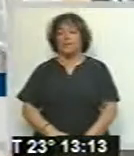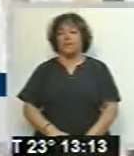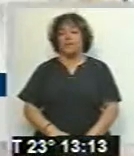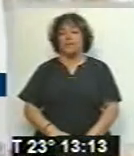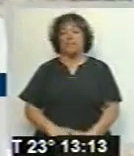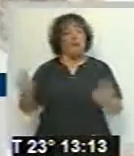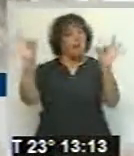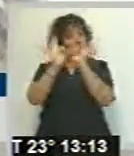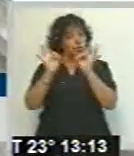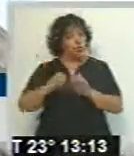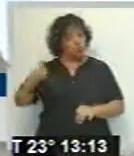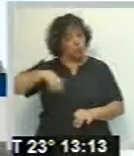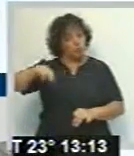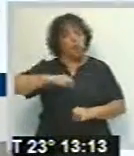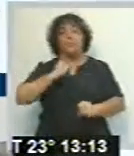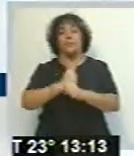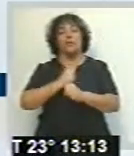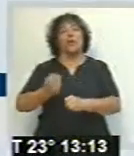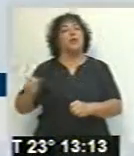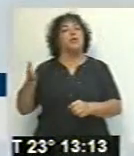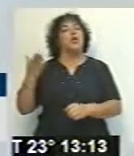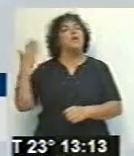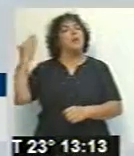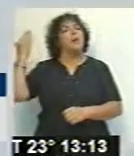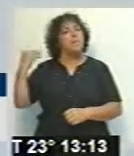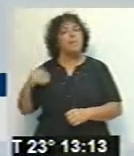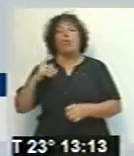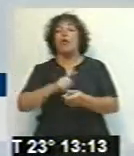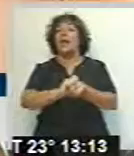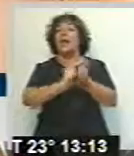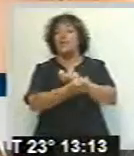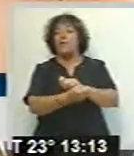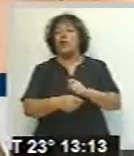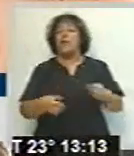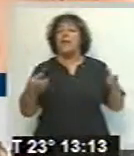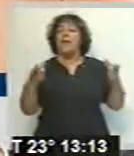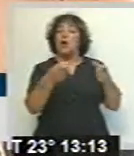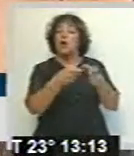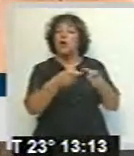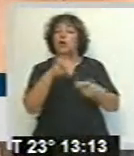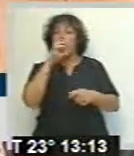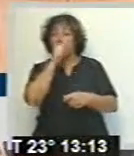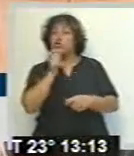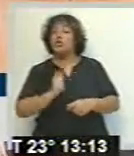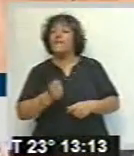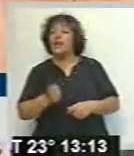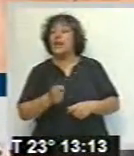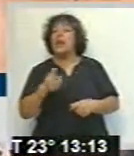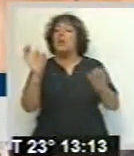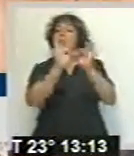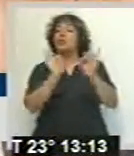El proyecto lo veníamos tratando ya hace bastante tiempo en comisión. Frente a la reforma del Código Civil, el proyecto que había